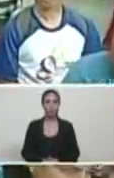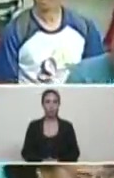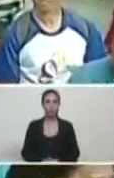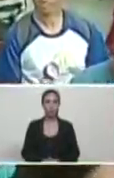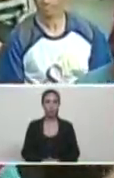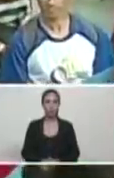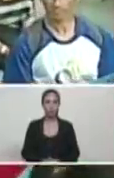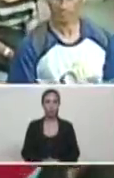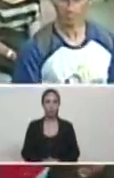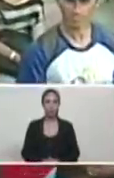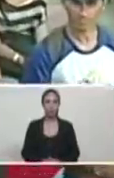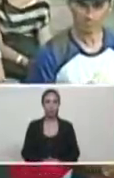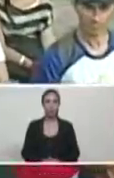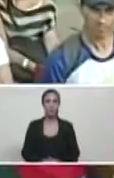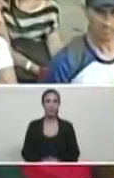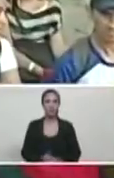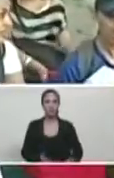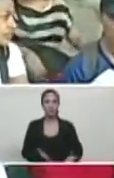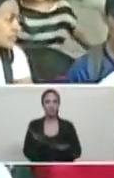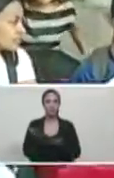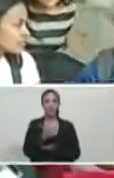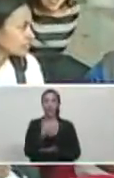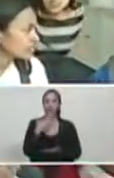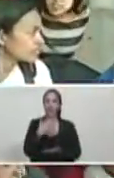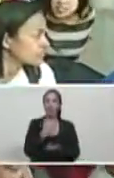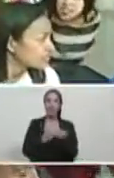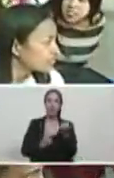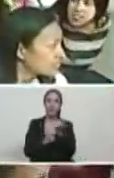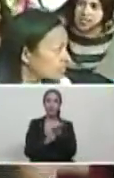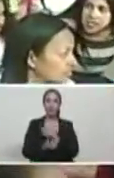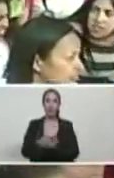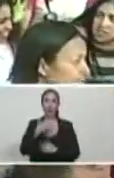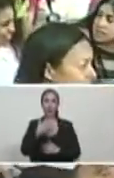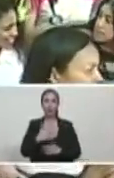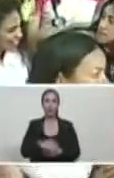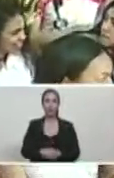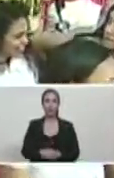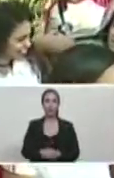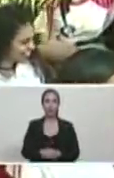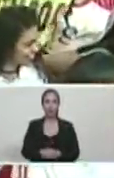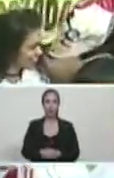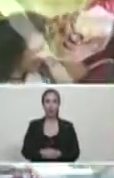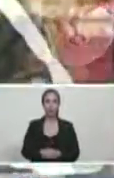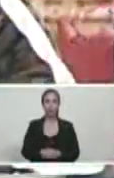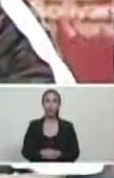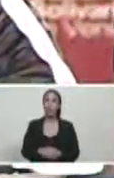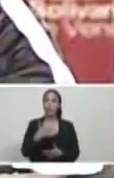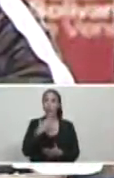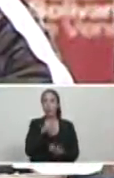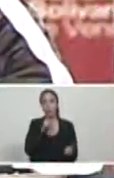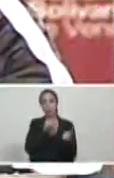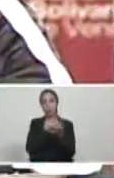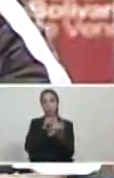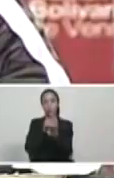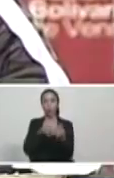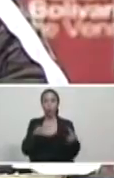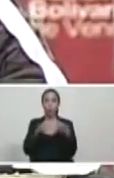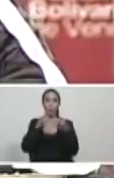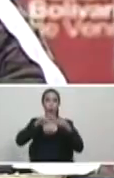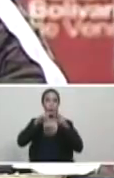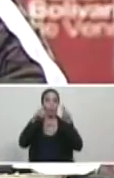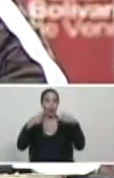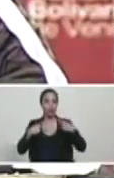Bueno, presidente, primero saludarlo y darle las gracias por, bueno, recibirnos, atender al Movimiento por la Paz y la Vida, un